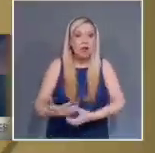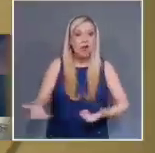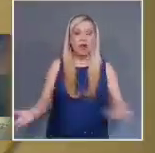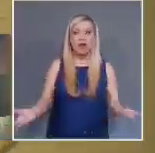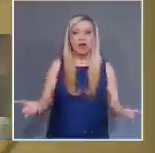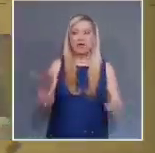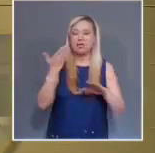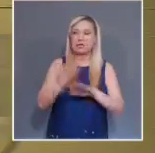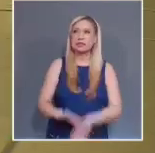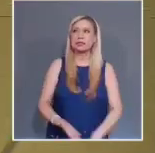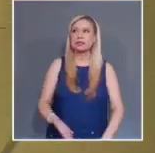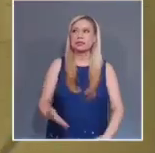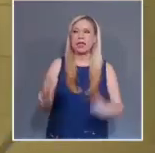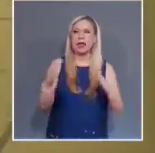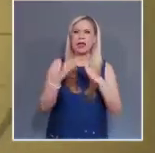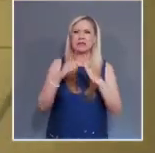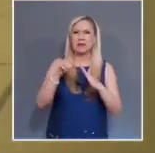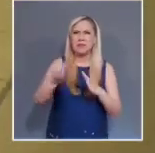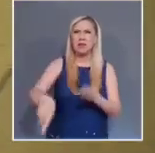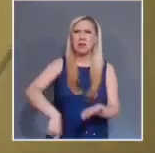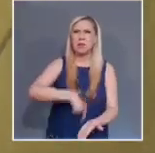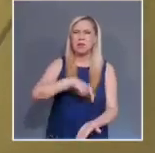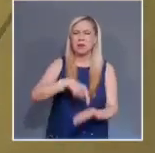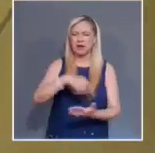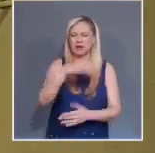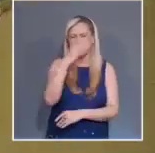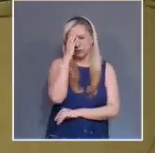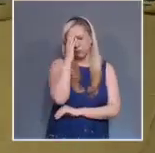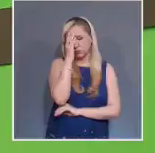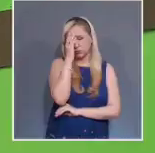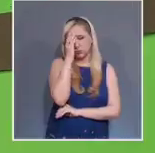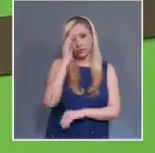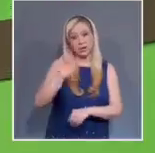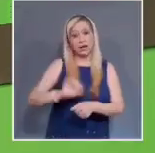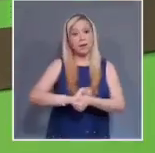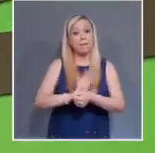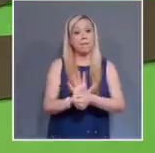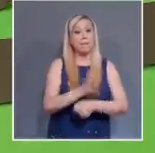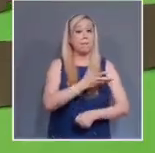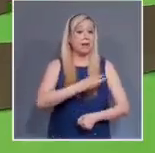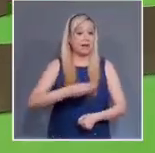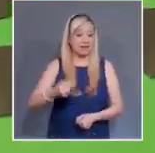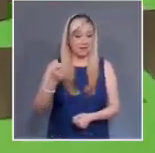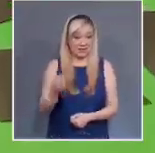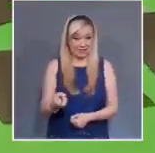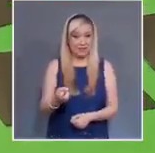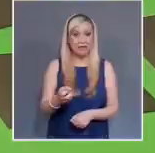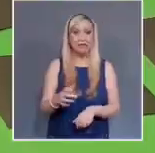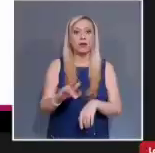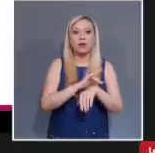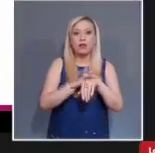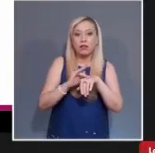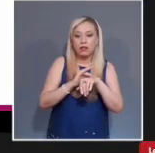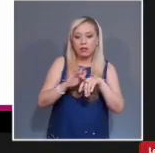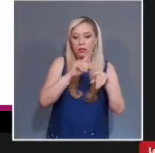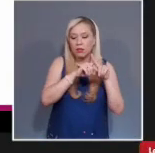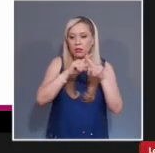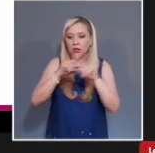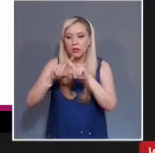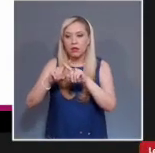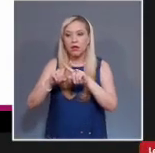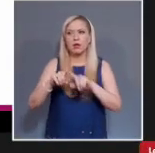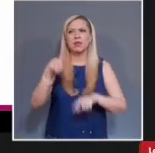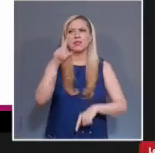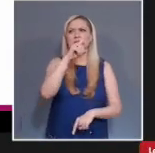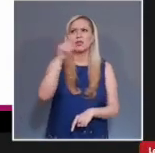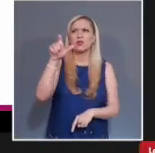hogar. Mencionaron que a consecuencia de la pandemia, la pornografía infantil aumentó 117%. Se realiza dentro